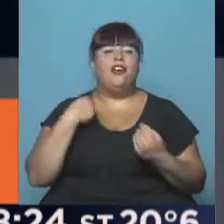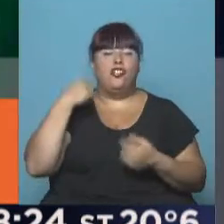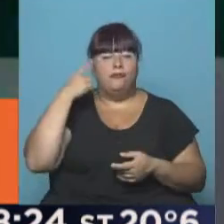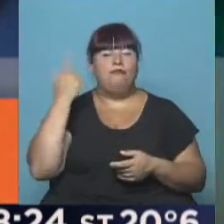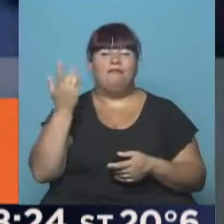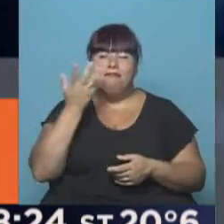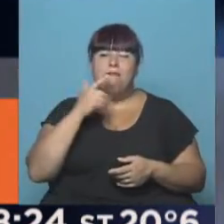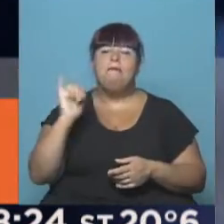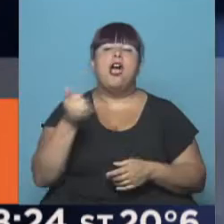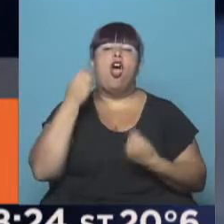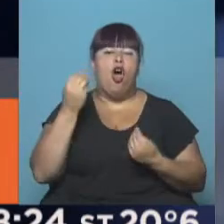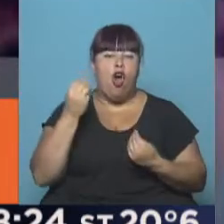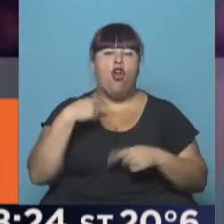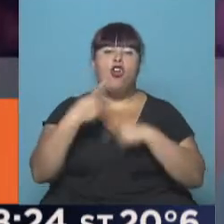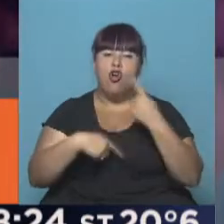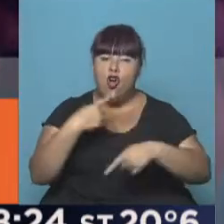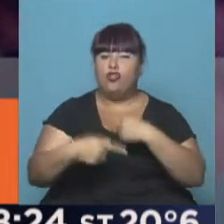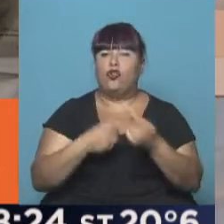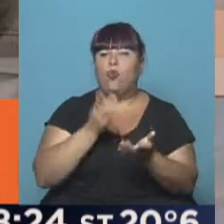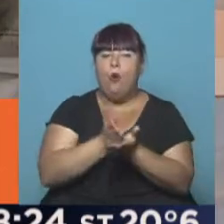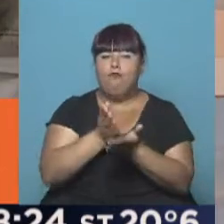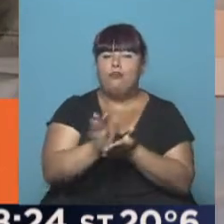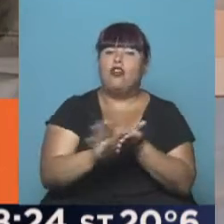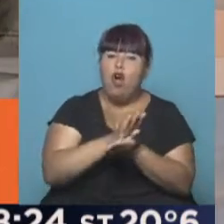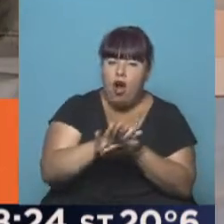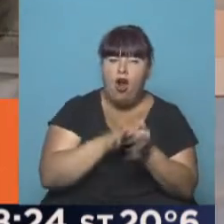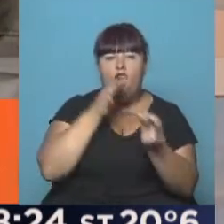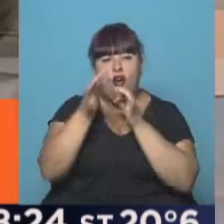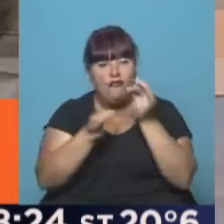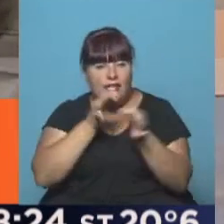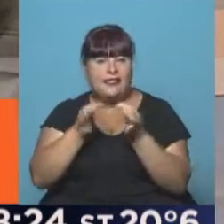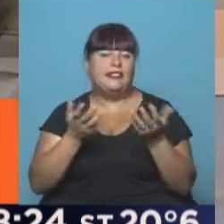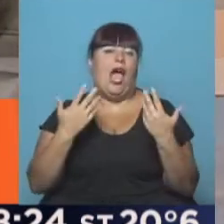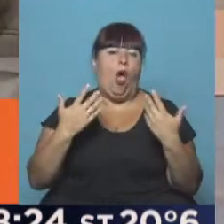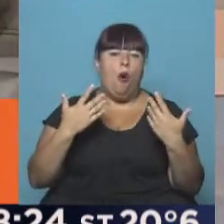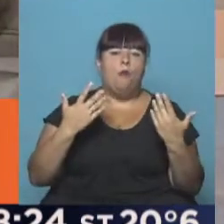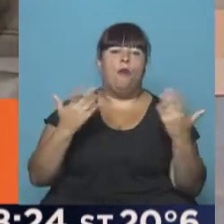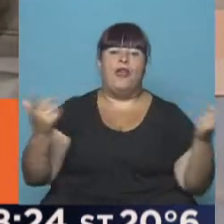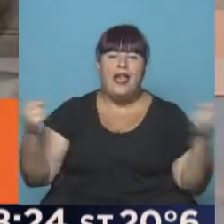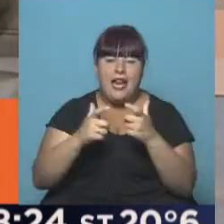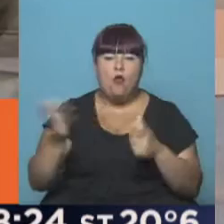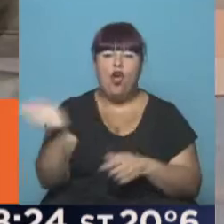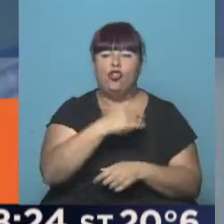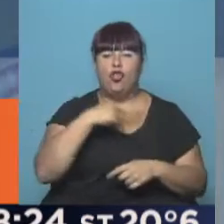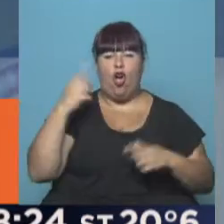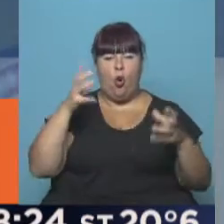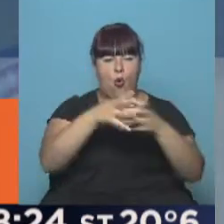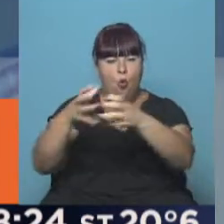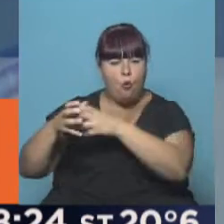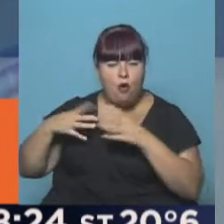creemos que lo mejor es es continuar con el diálogo donde se puedan sentar todas las partes y